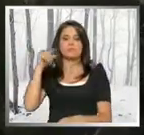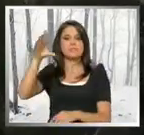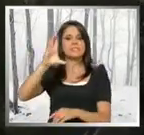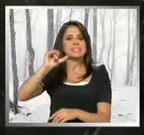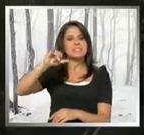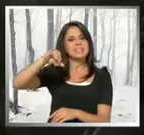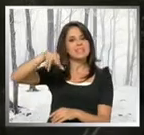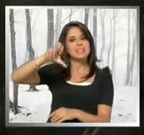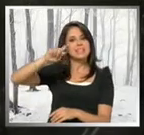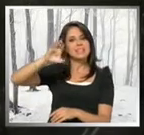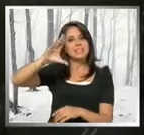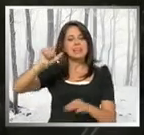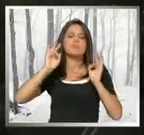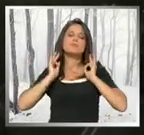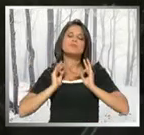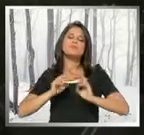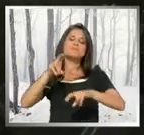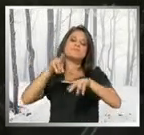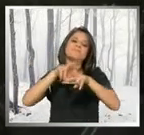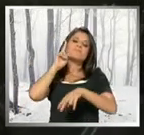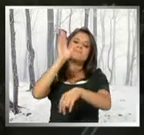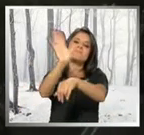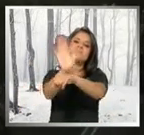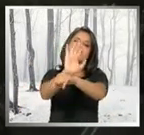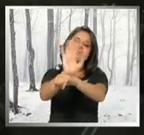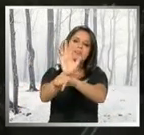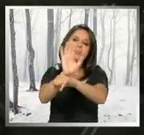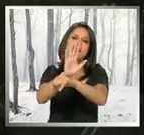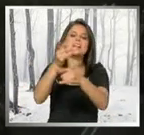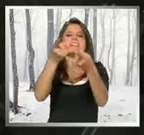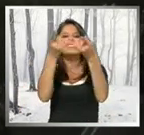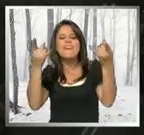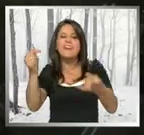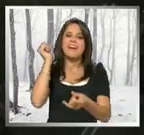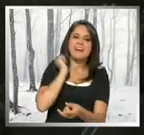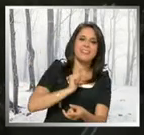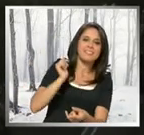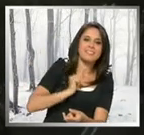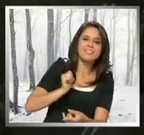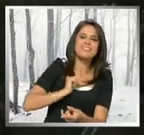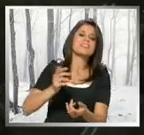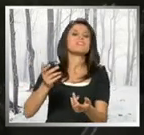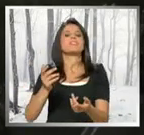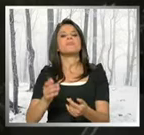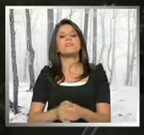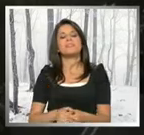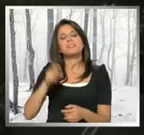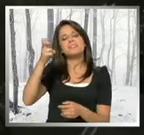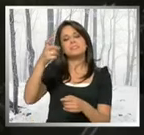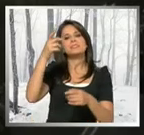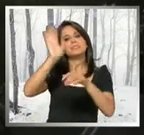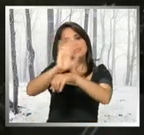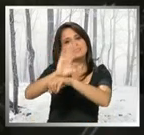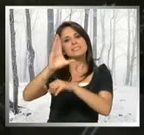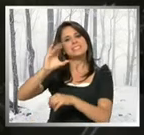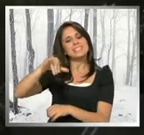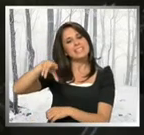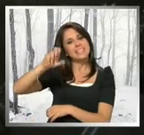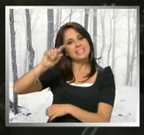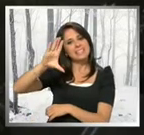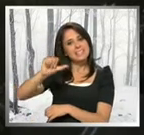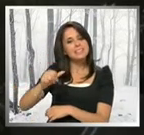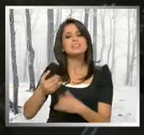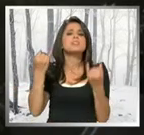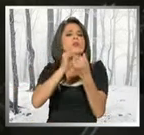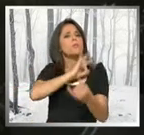son comodísimas para ver, sobre todo películas de arte, películas de esas que no se proyectan en cualquier cine. Y también disfrutar de